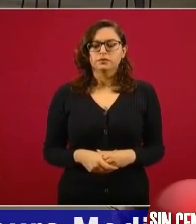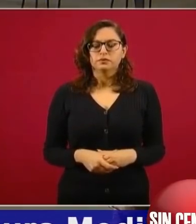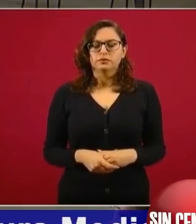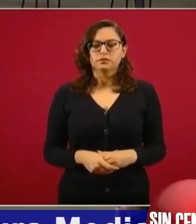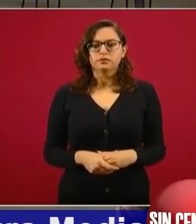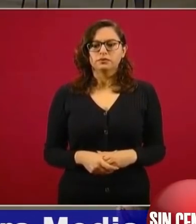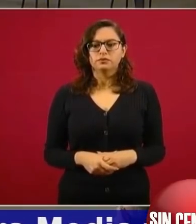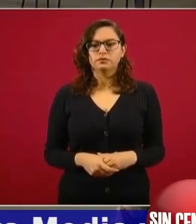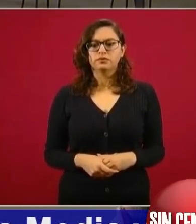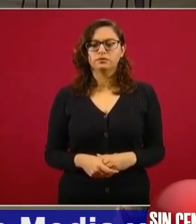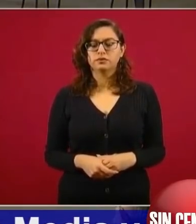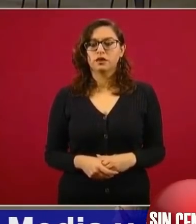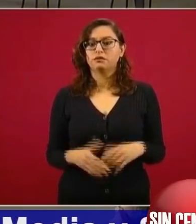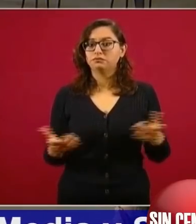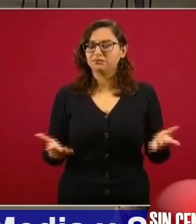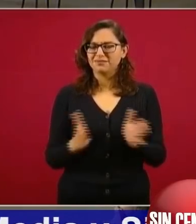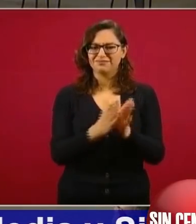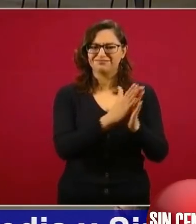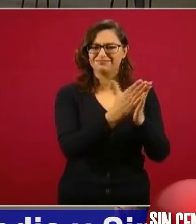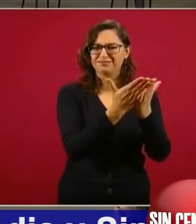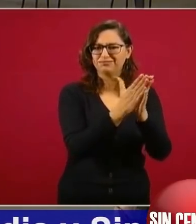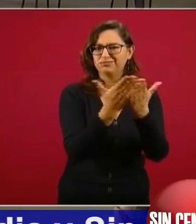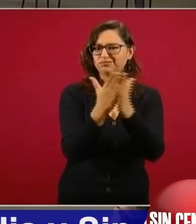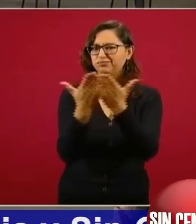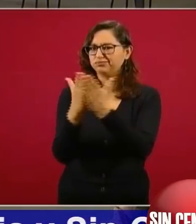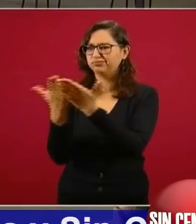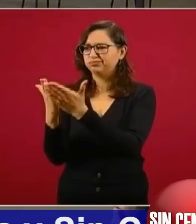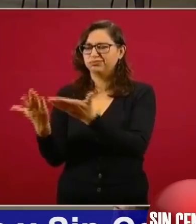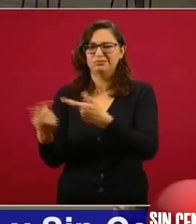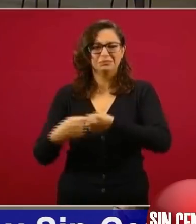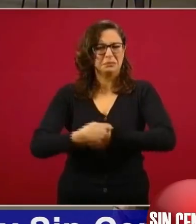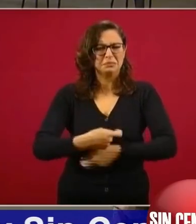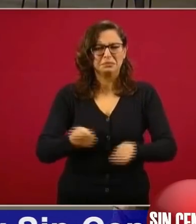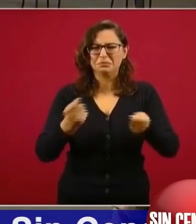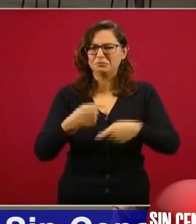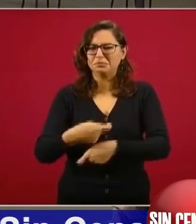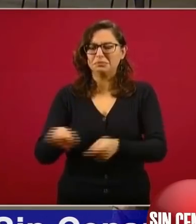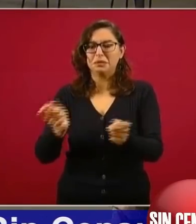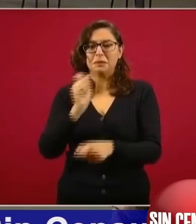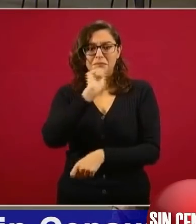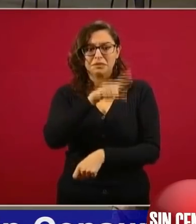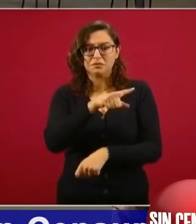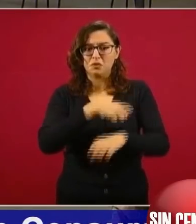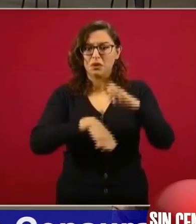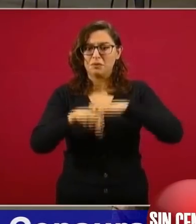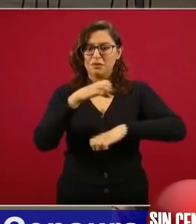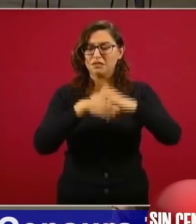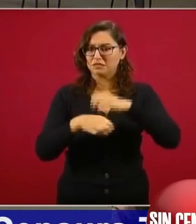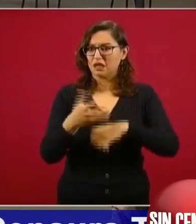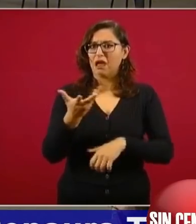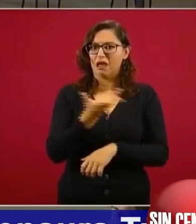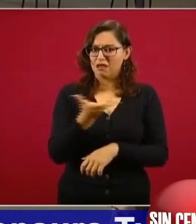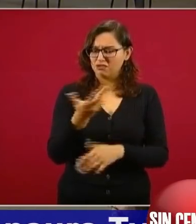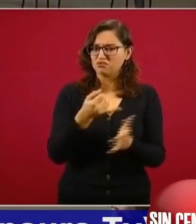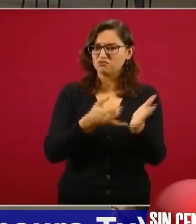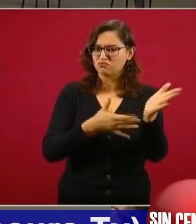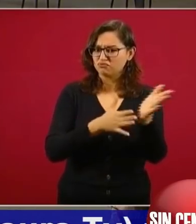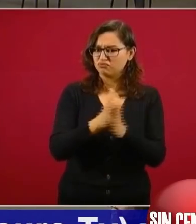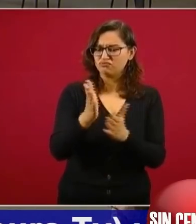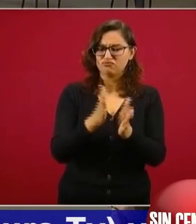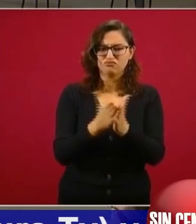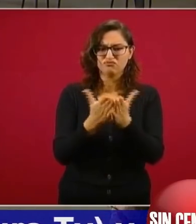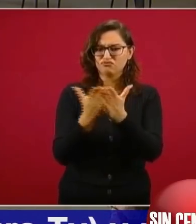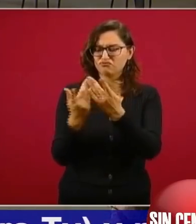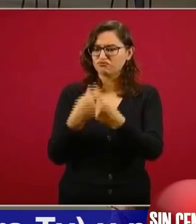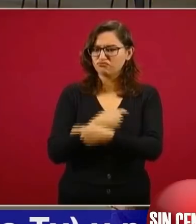Han habido una buena cantidad de publicaciones que además ha sacado la propia empresa esta a la que me refería, en Blue, y aparece pues